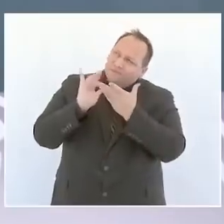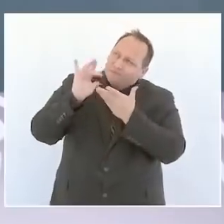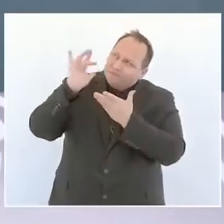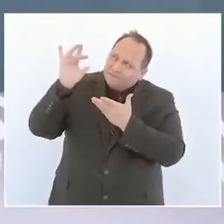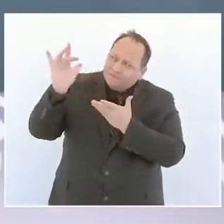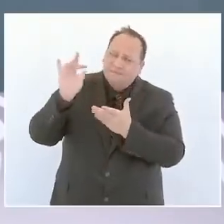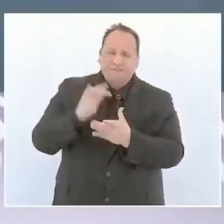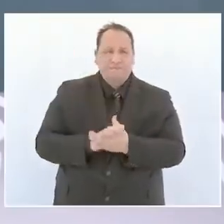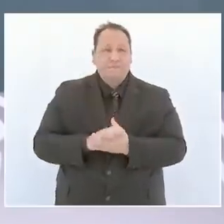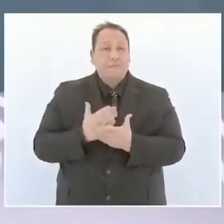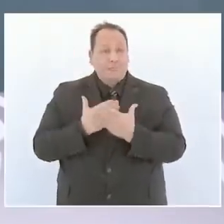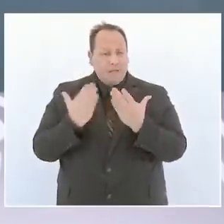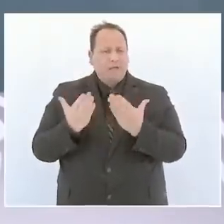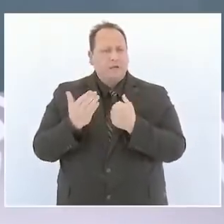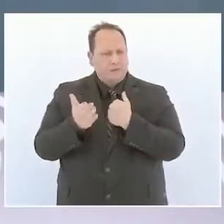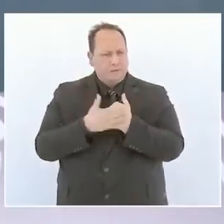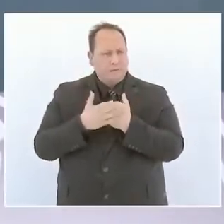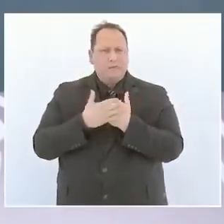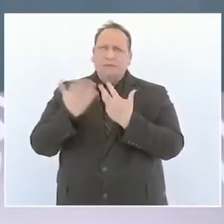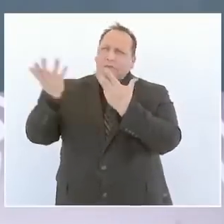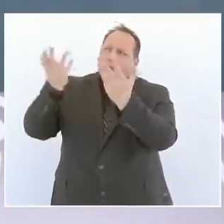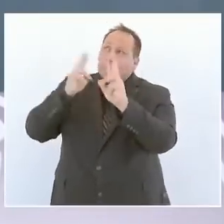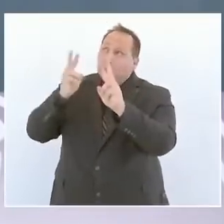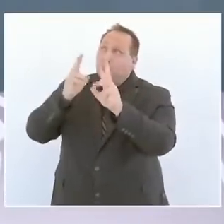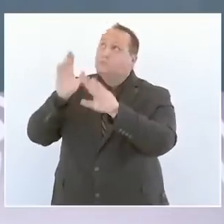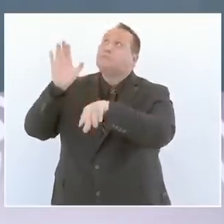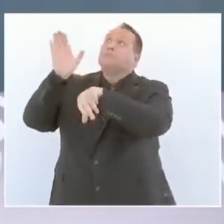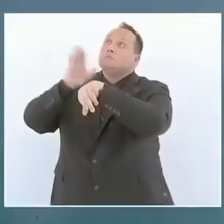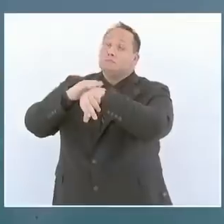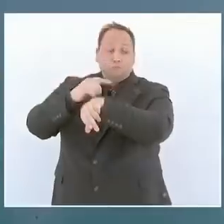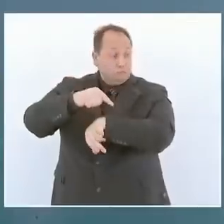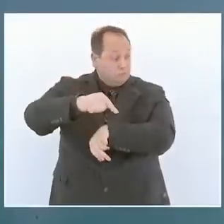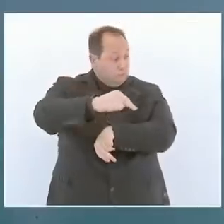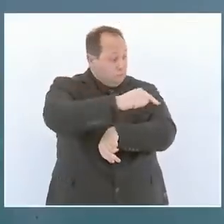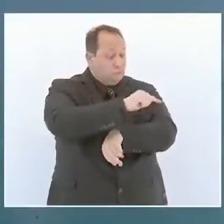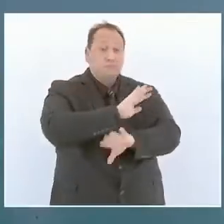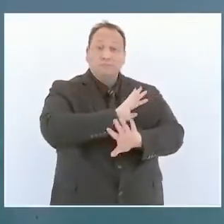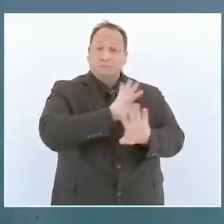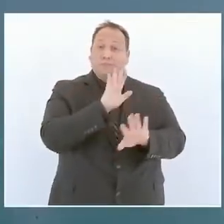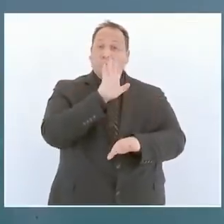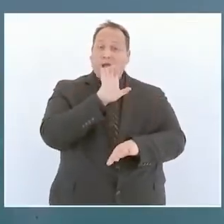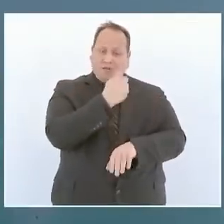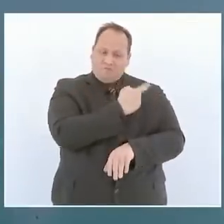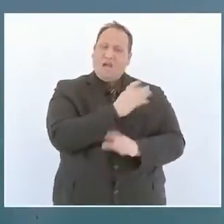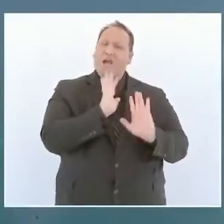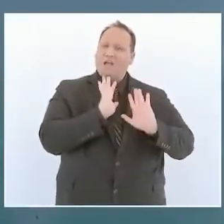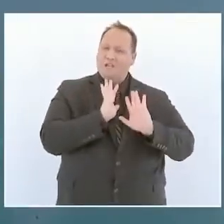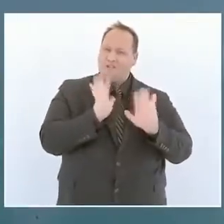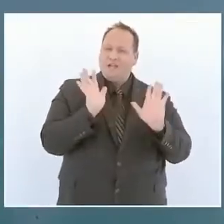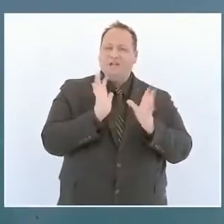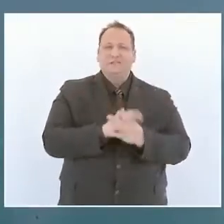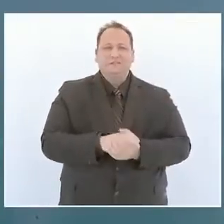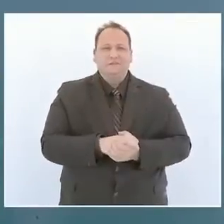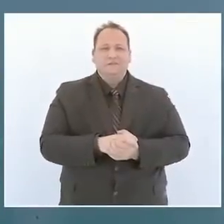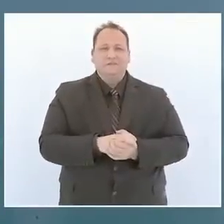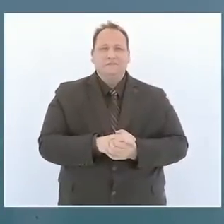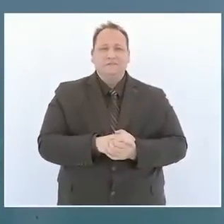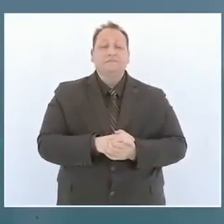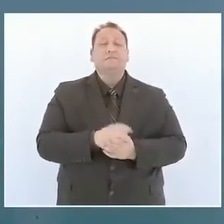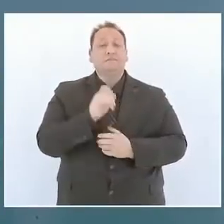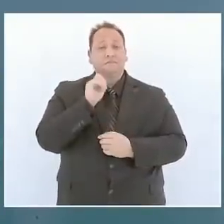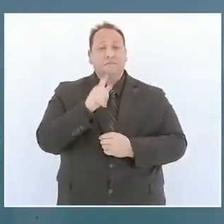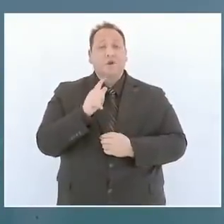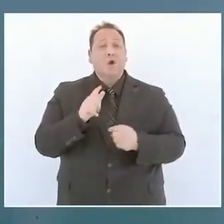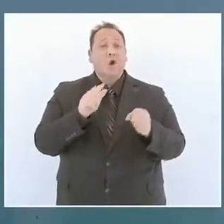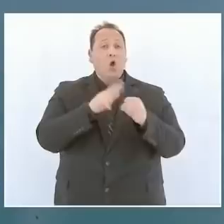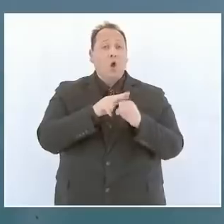ahora vamos a hablar con ellos para decir, ya se vacunó Baja California y tanto